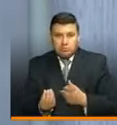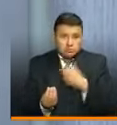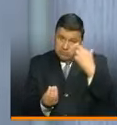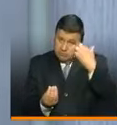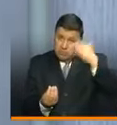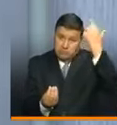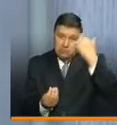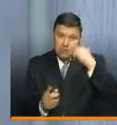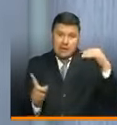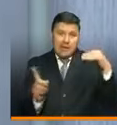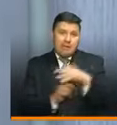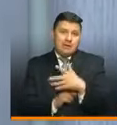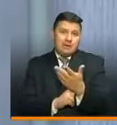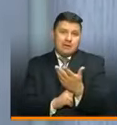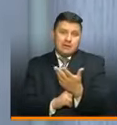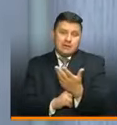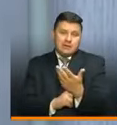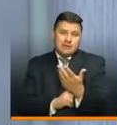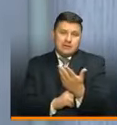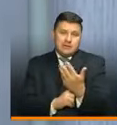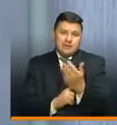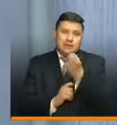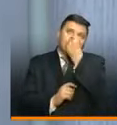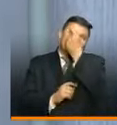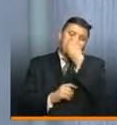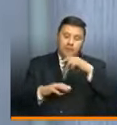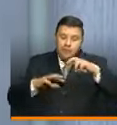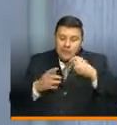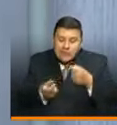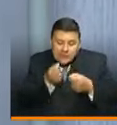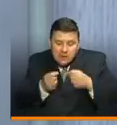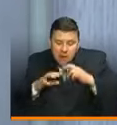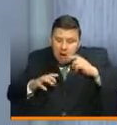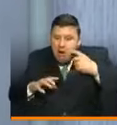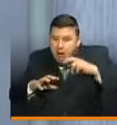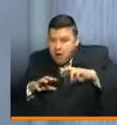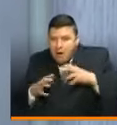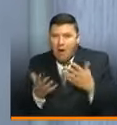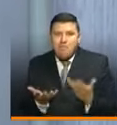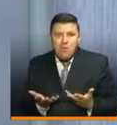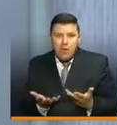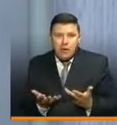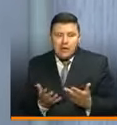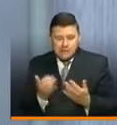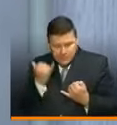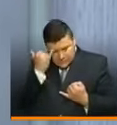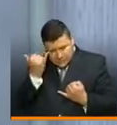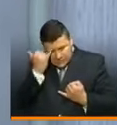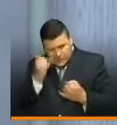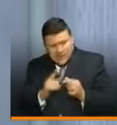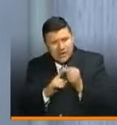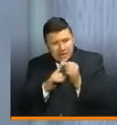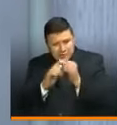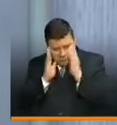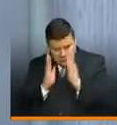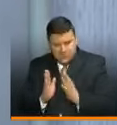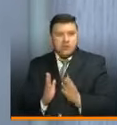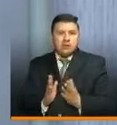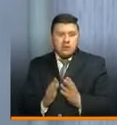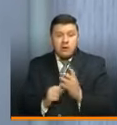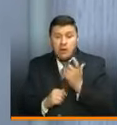profesionales con mayor riesgo por la cercanía. Pero si nosotros generáramos una posibilidad de hacer una iniciativa específica